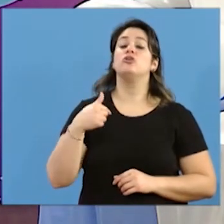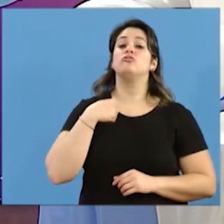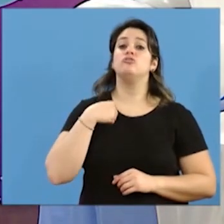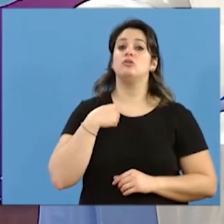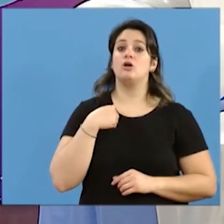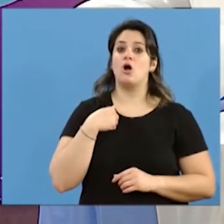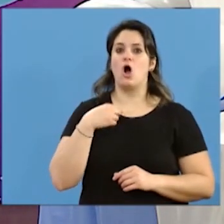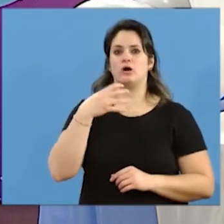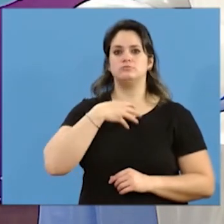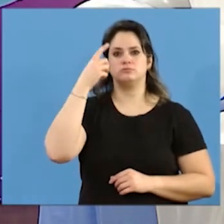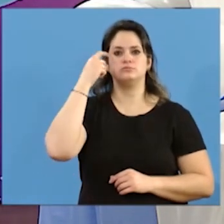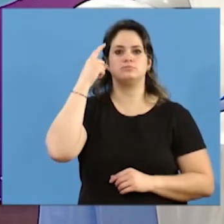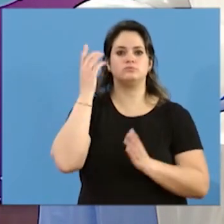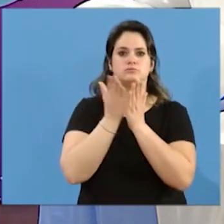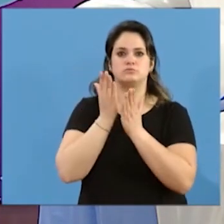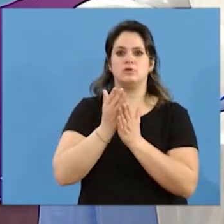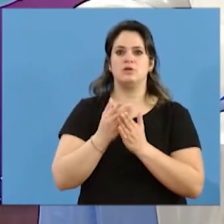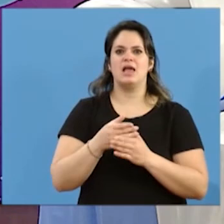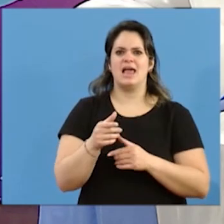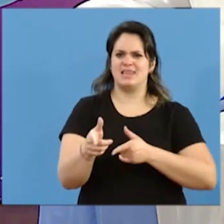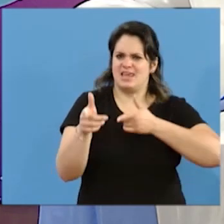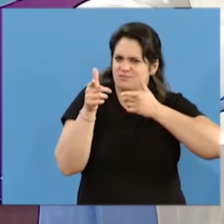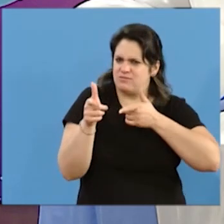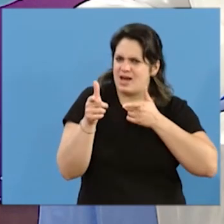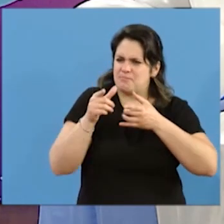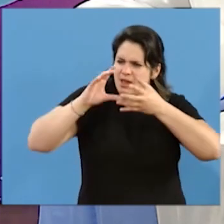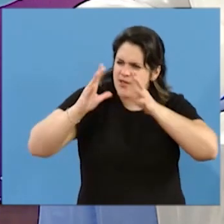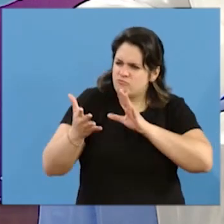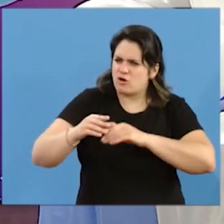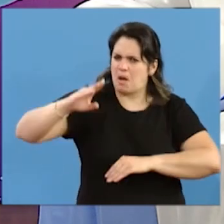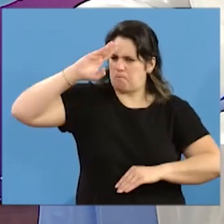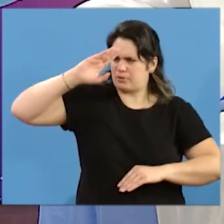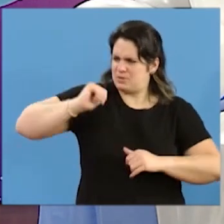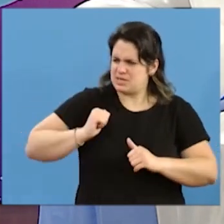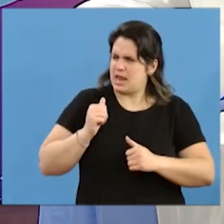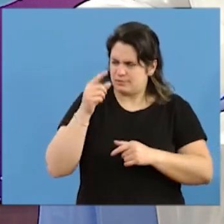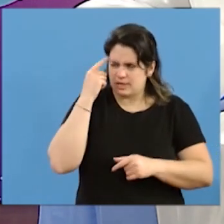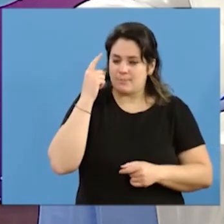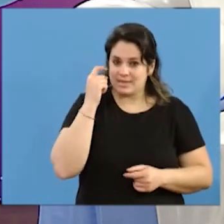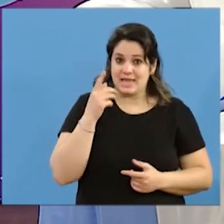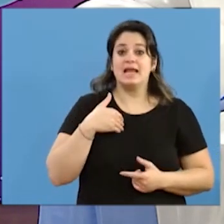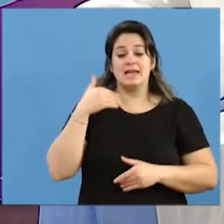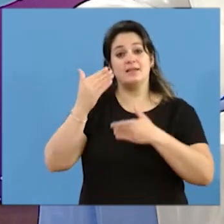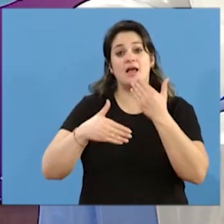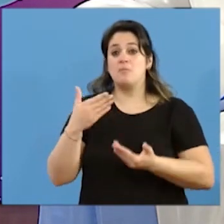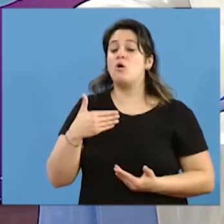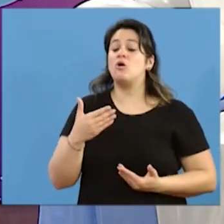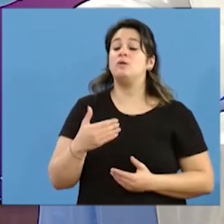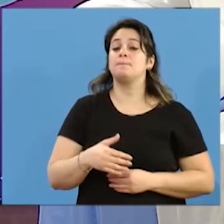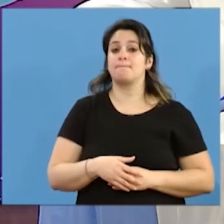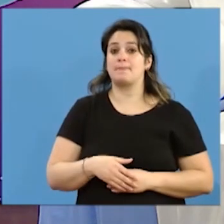tomar clases de arma y de estrategia militar. Y así fue como